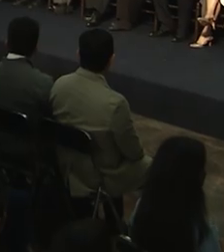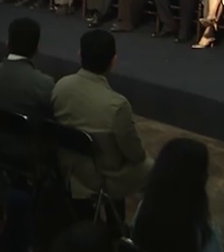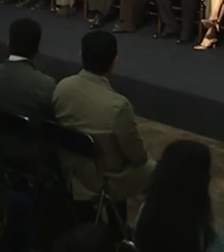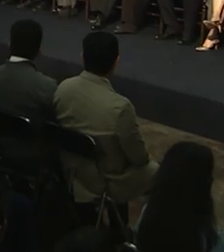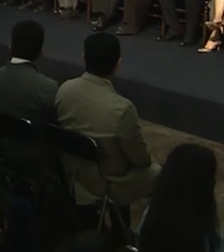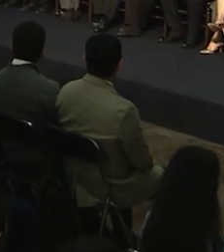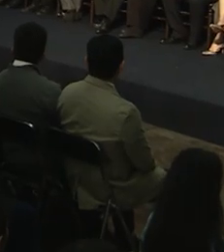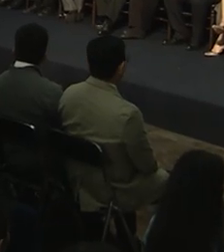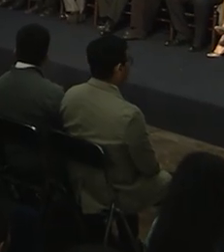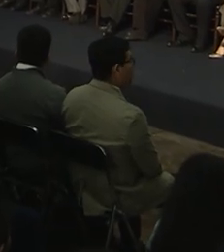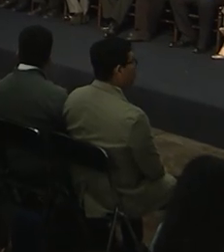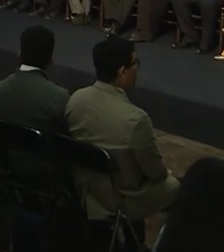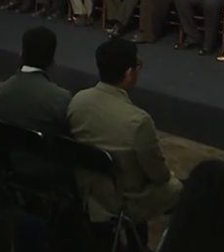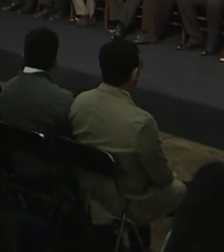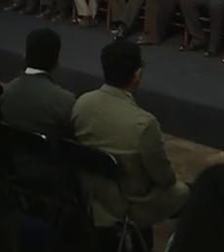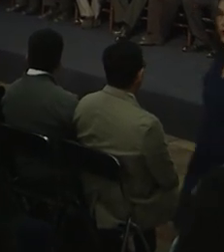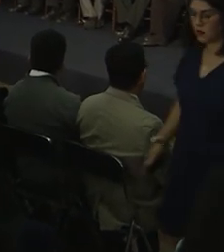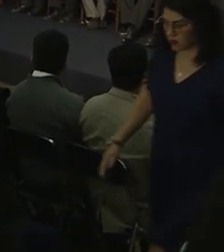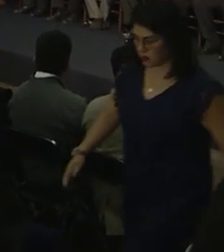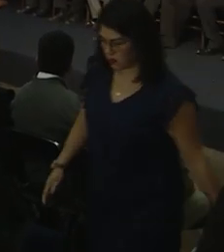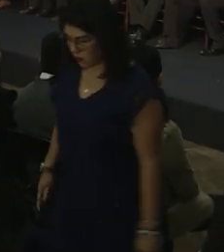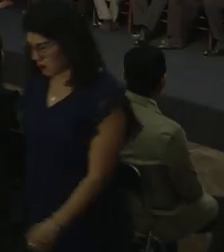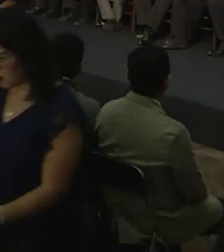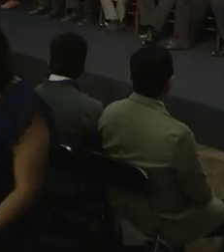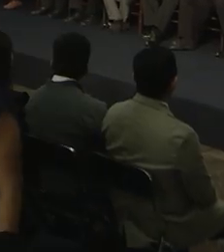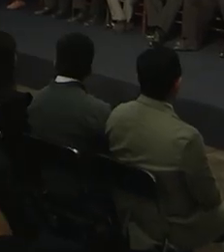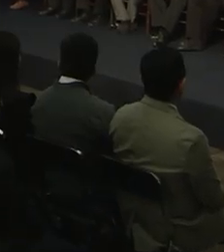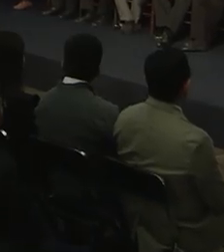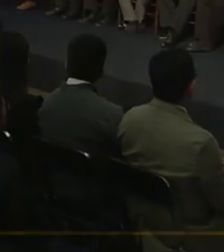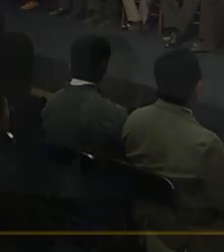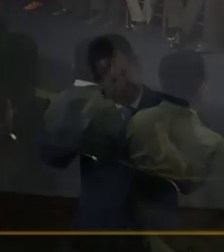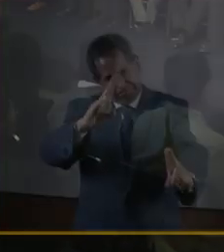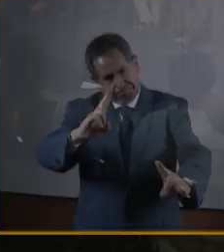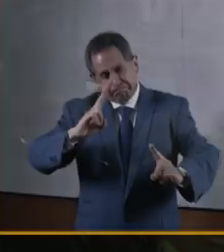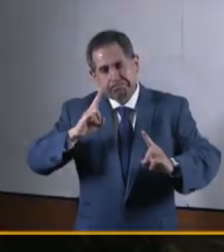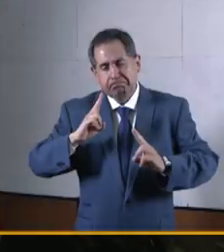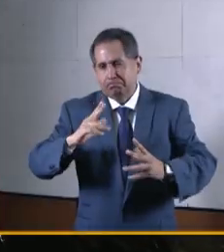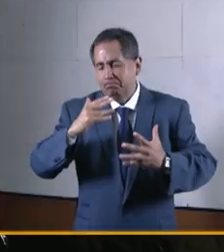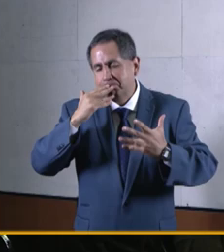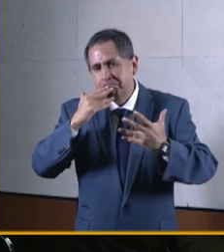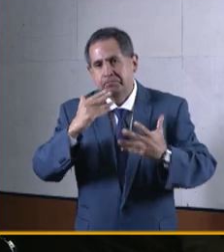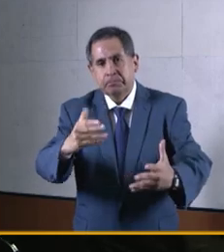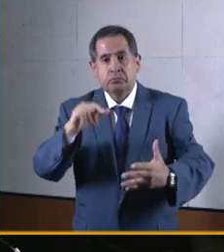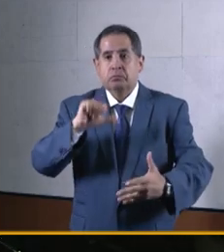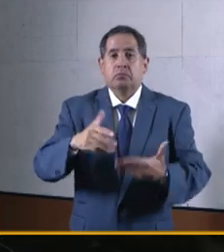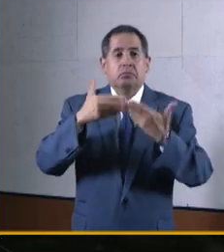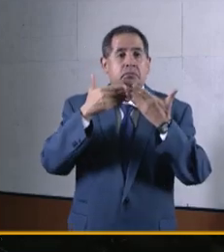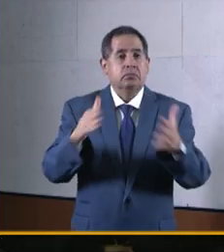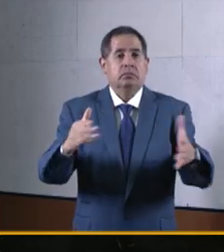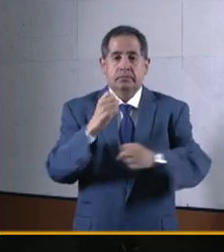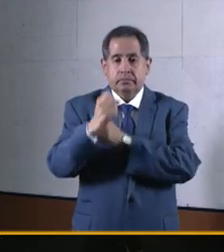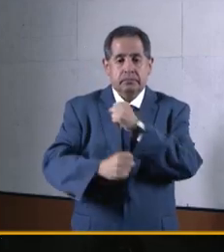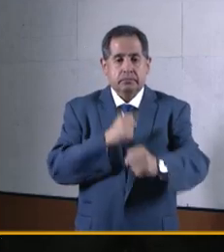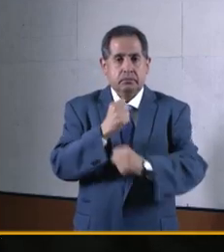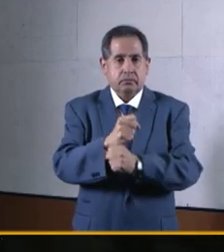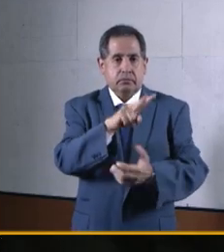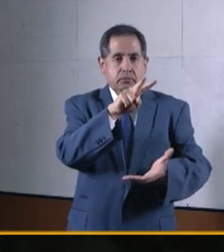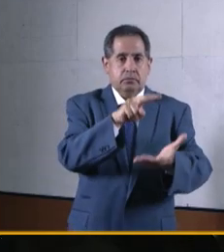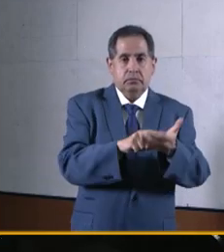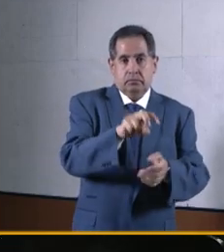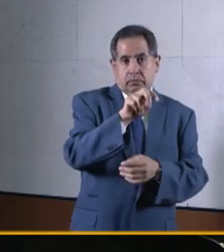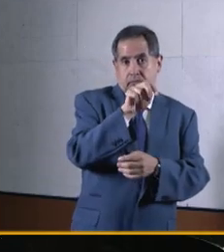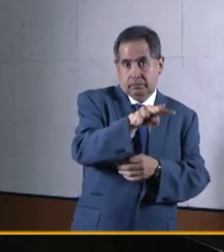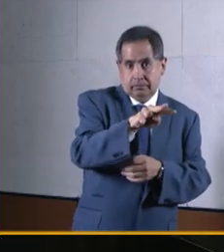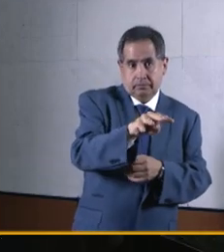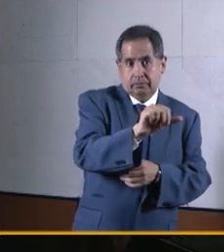presencia de todos ustedes en esta ceremonia de apertura del ciclo escolar 2019